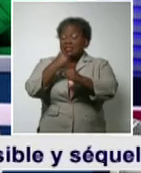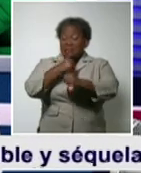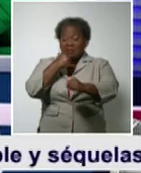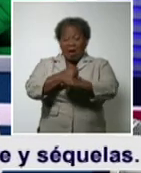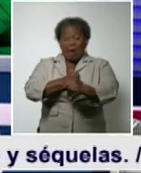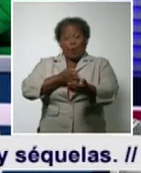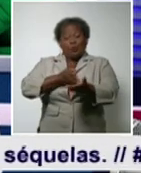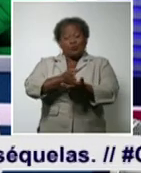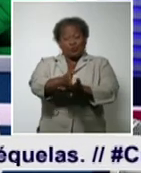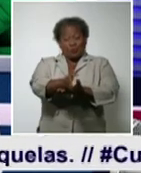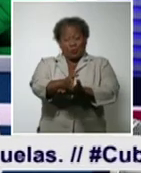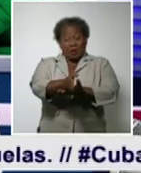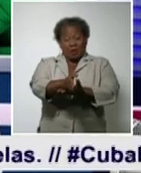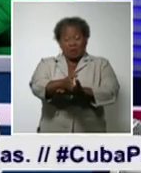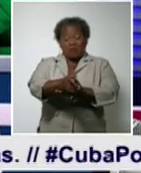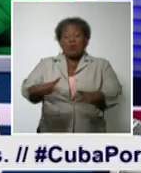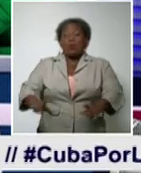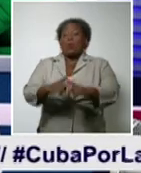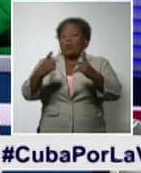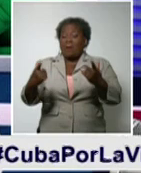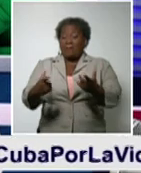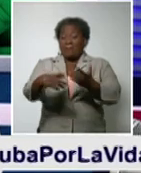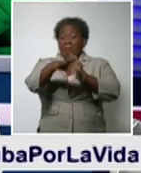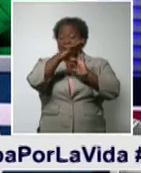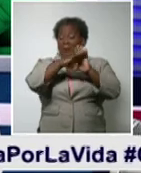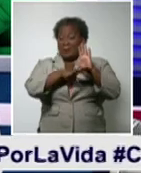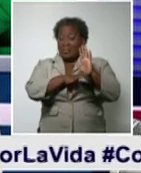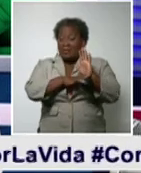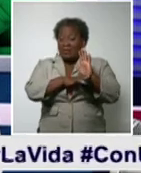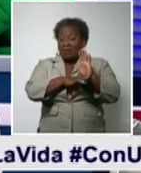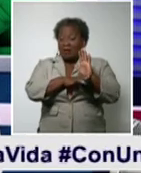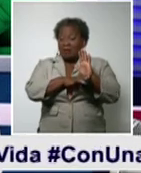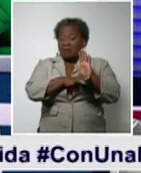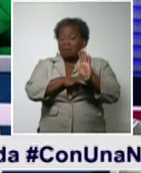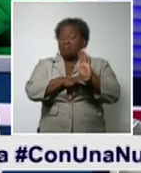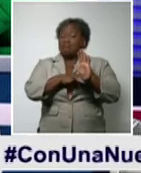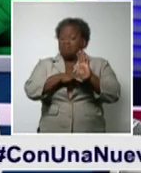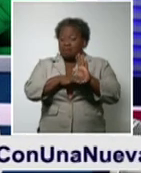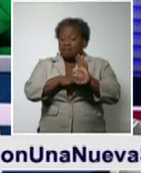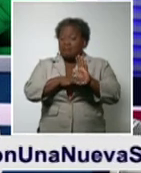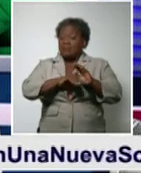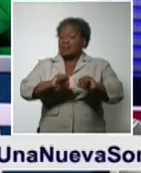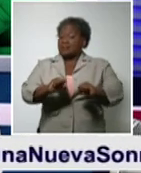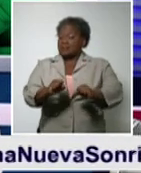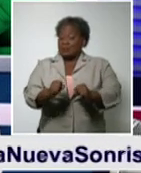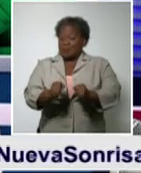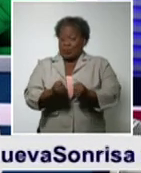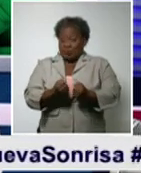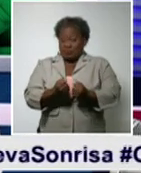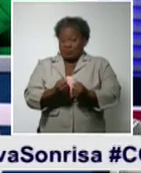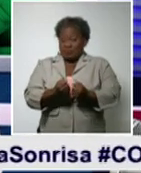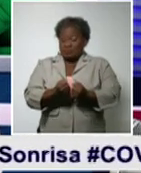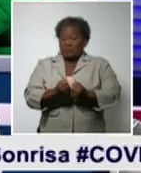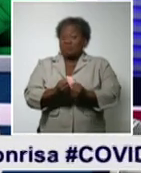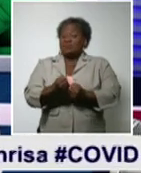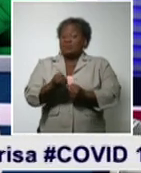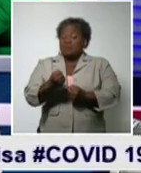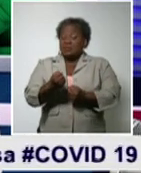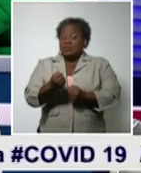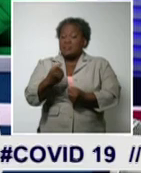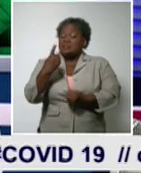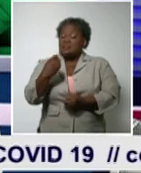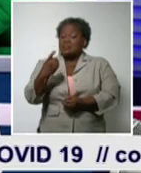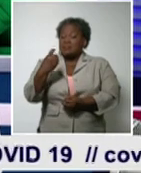lleva muchas medidas todavía de más restricción, lleva que los territorios en la